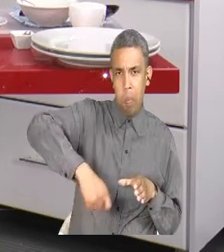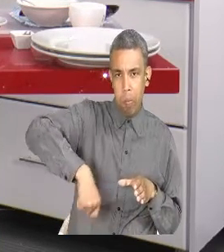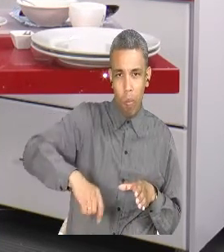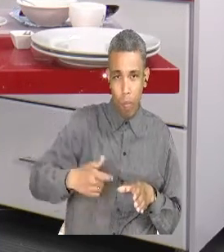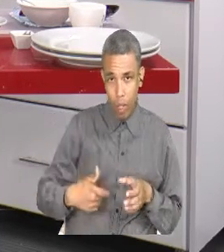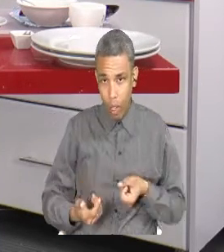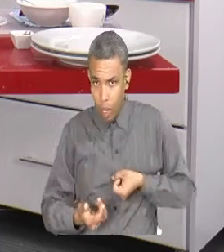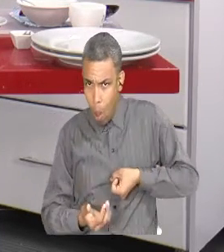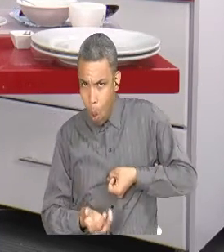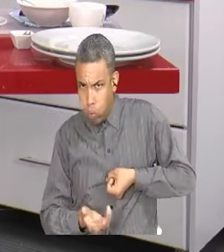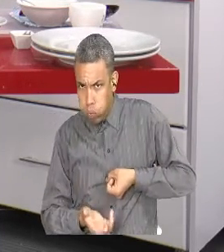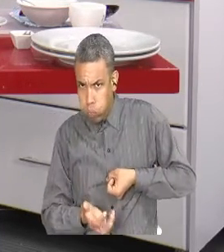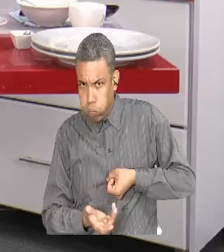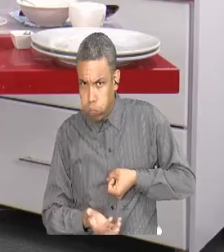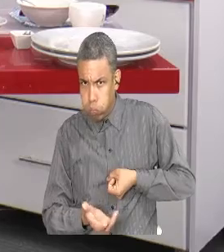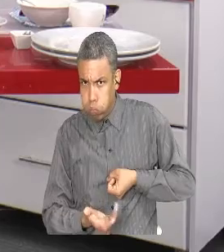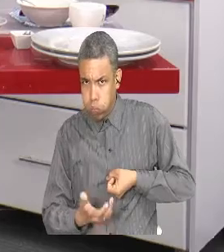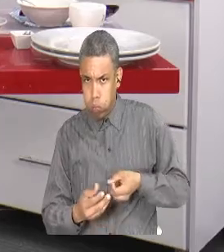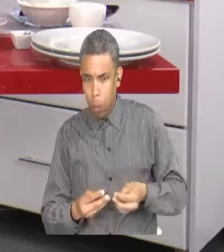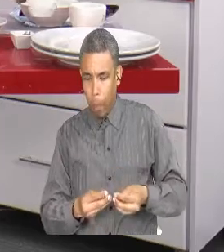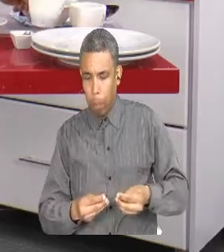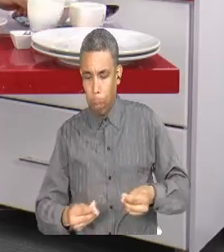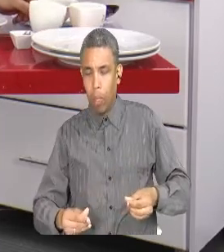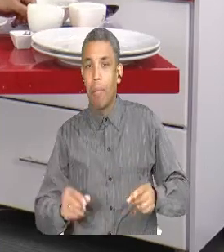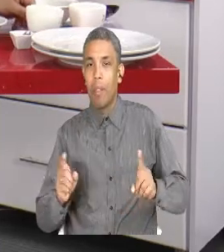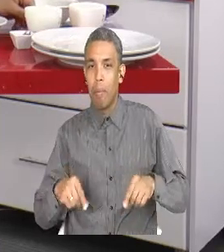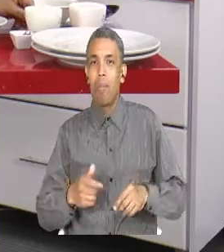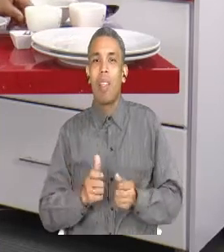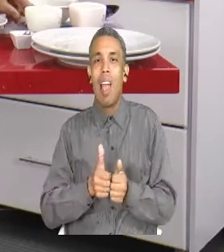la consistencia de la salsa.